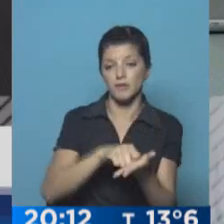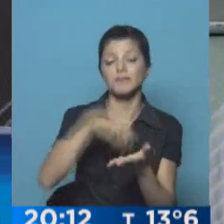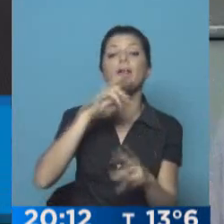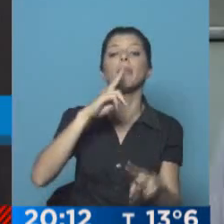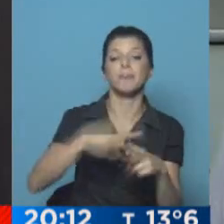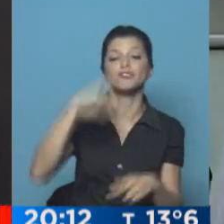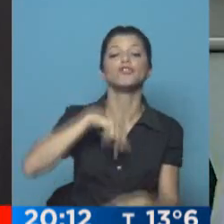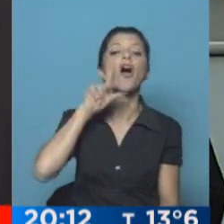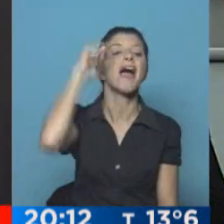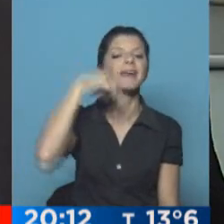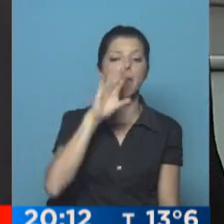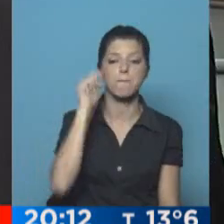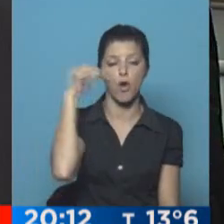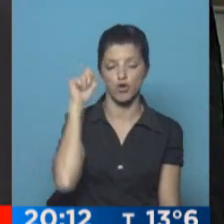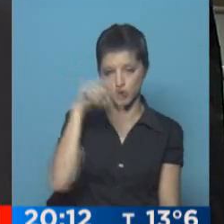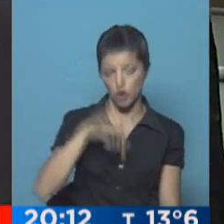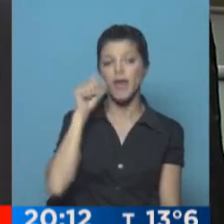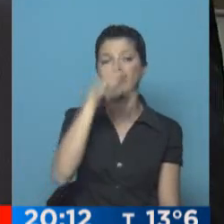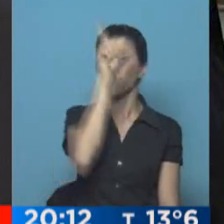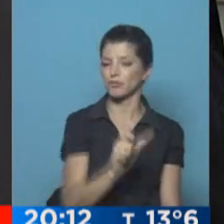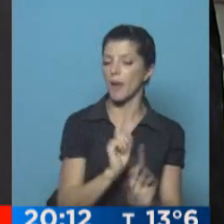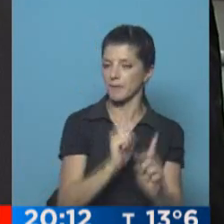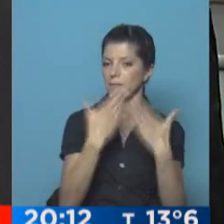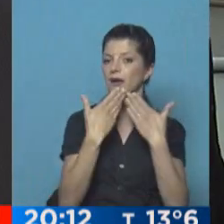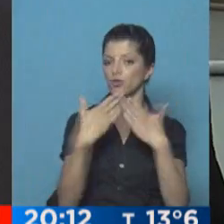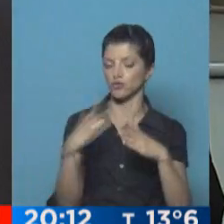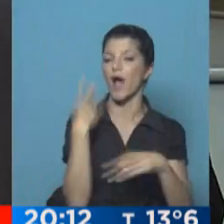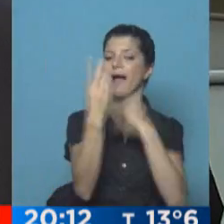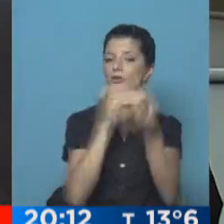Niembro, que culminó hoy con la renuncia a su candidatura como primer candidato a diputado nacional por la provincia de Buenos Aires.